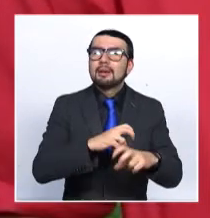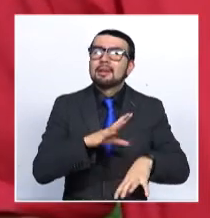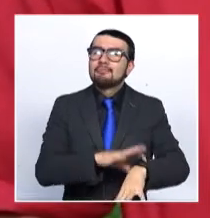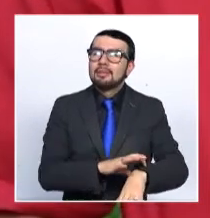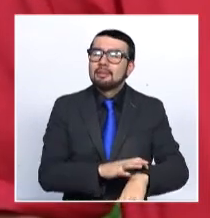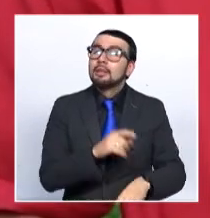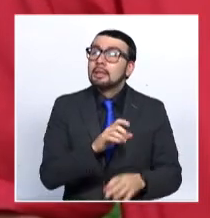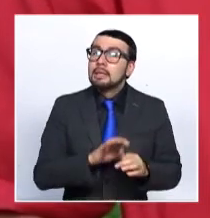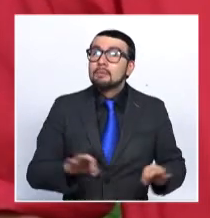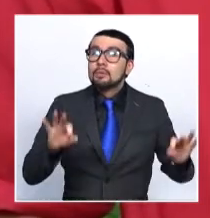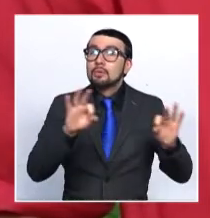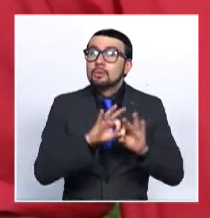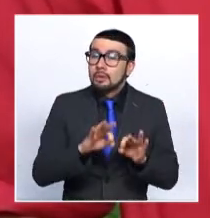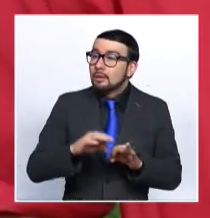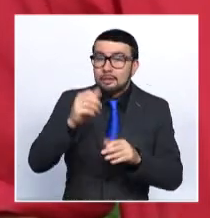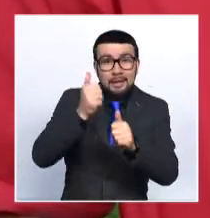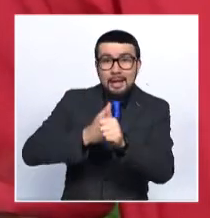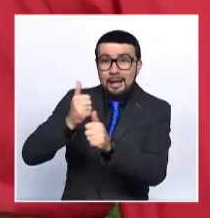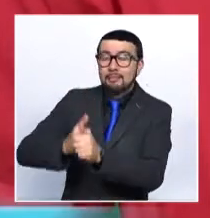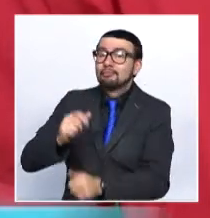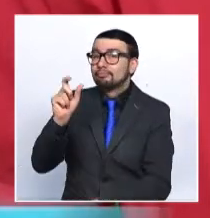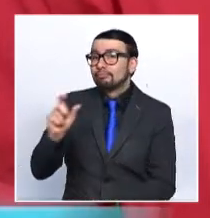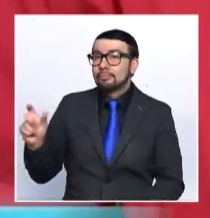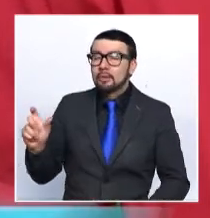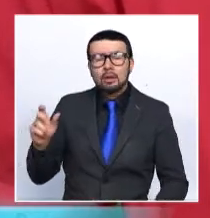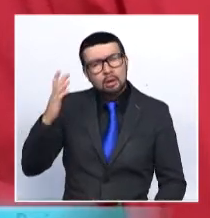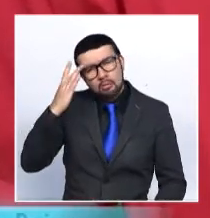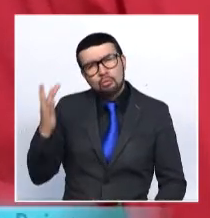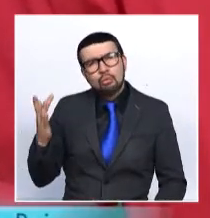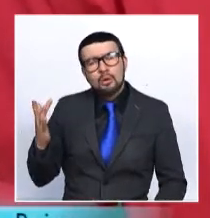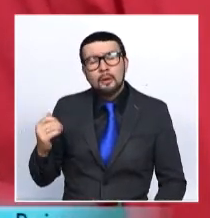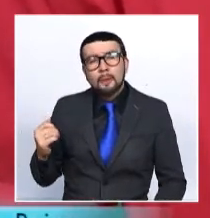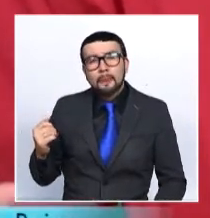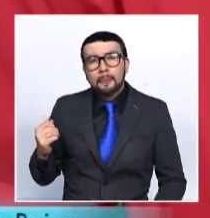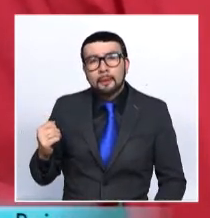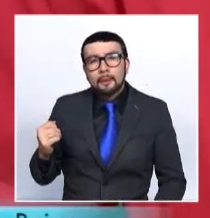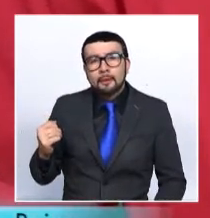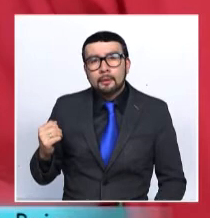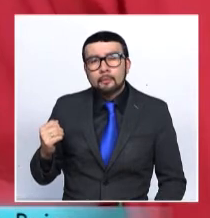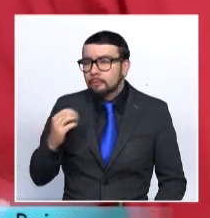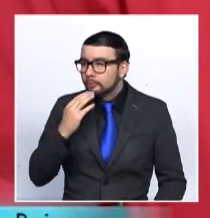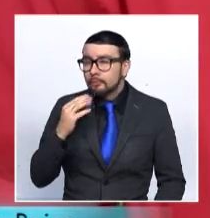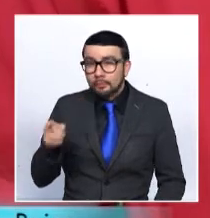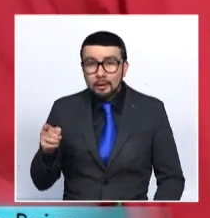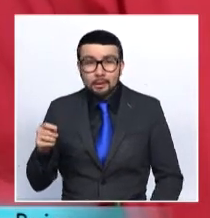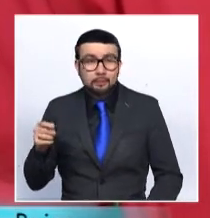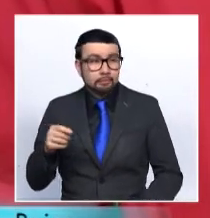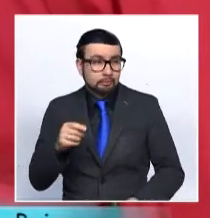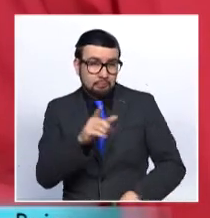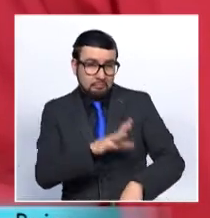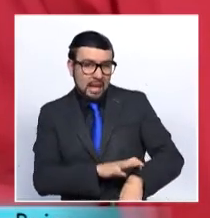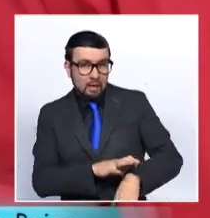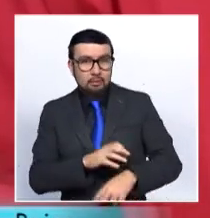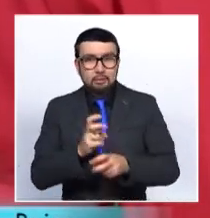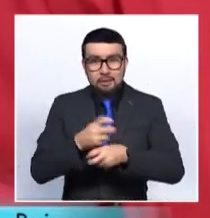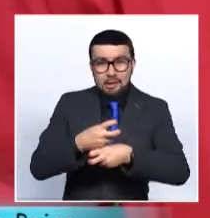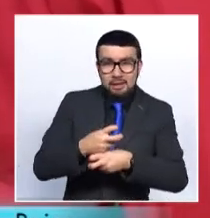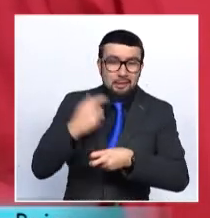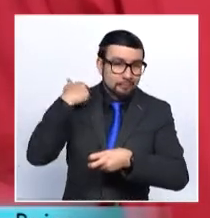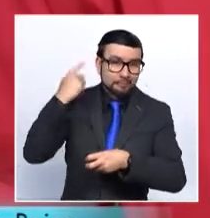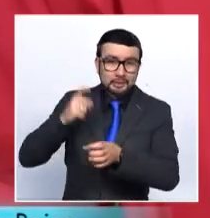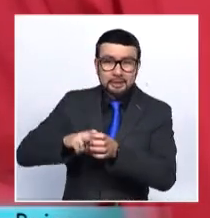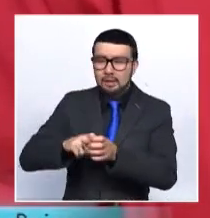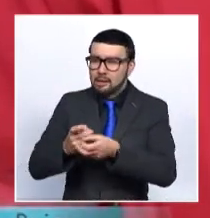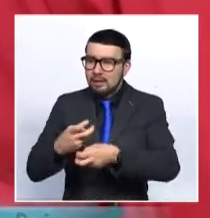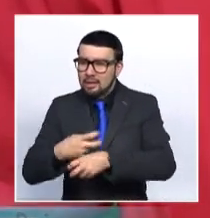importantes para cada persona, porque aparte de ya la parte quiropráctica que manejan nuestros compañeros, la parte de fisioterapia